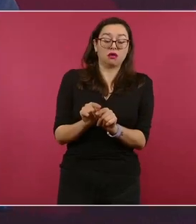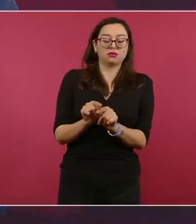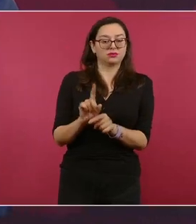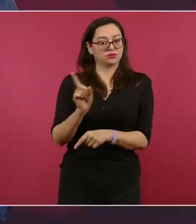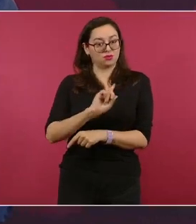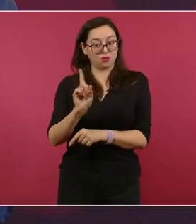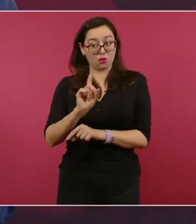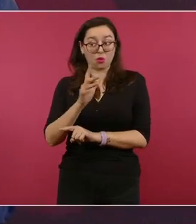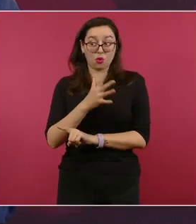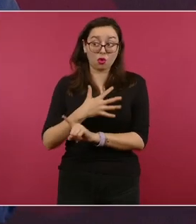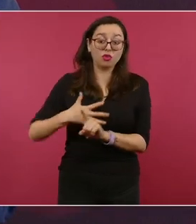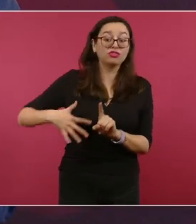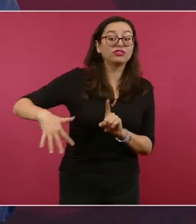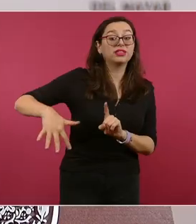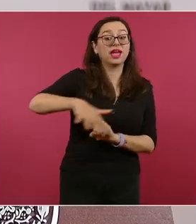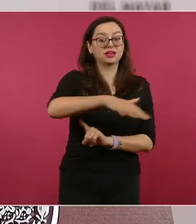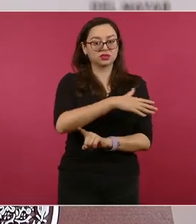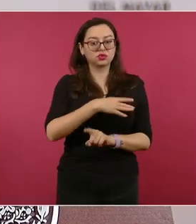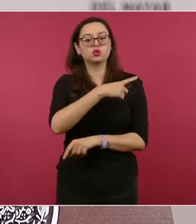sin contexto.